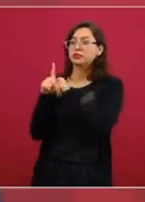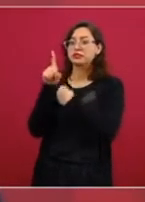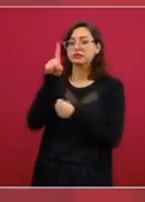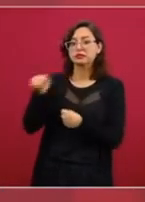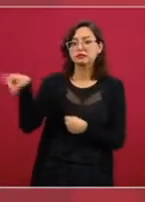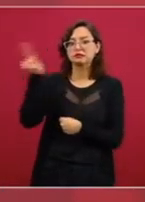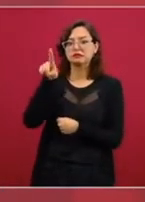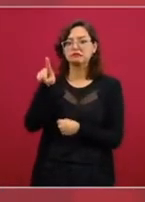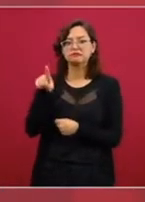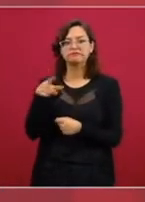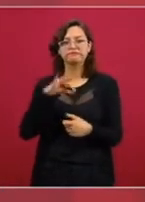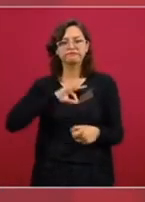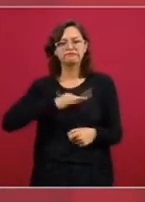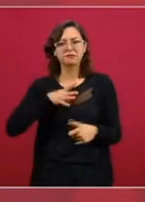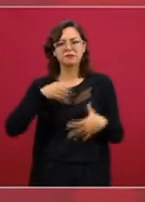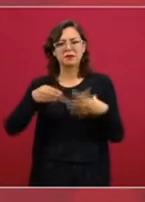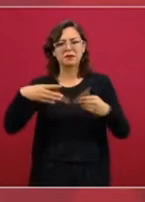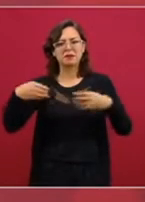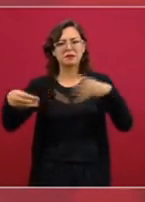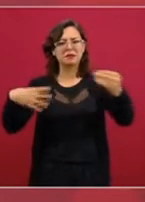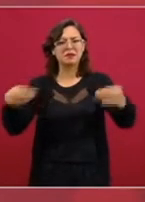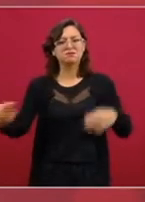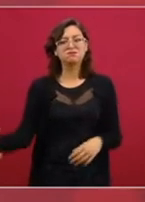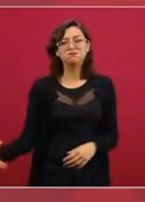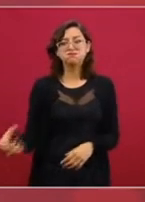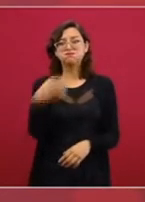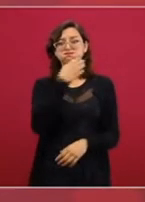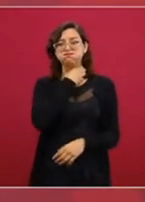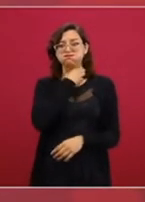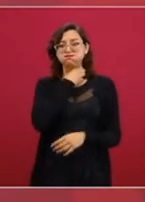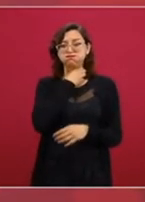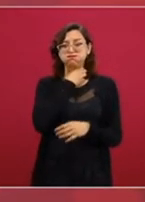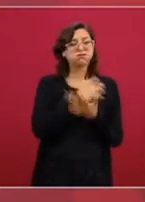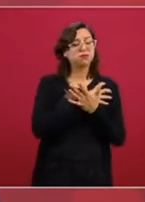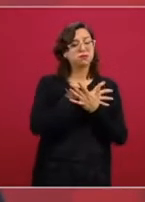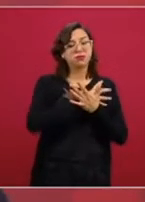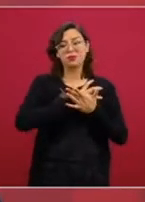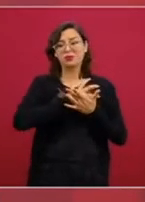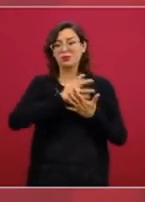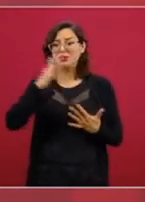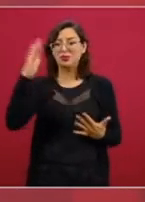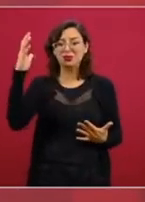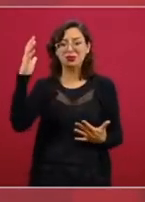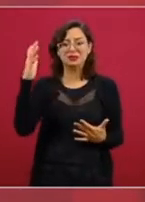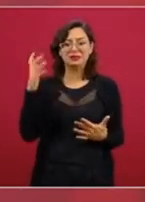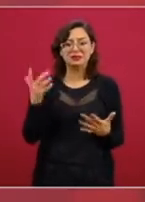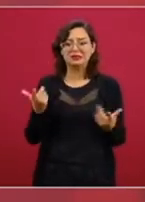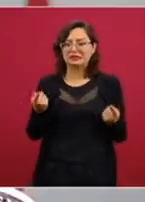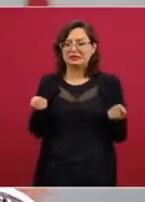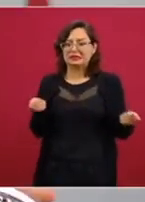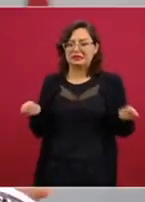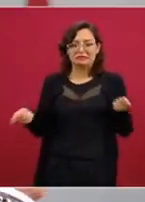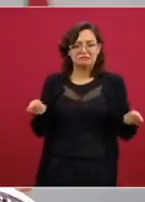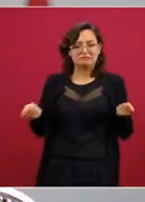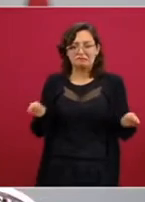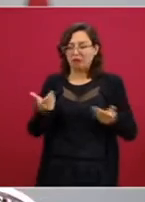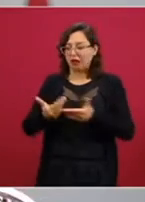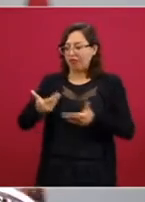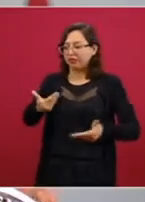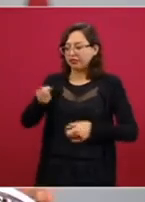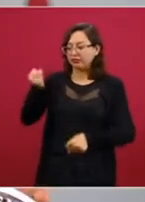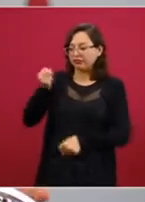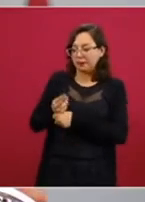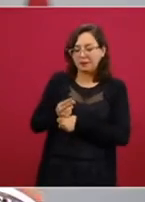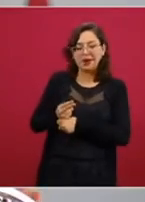fueron rebasados por la epidemia y que desafortunadamente no pudieron tomar la oportunidad